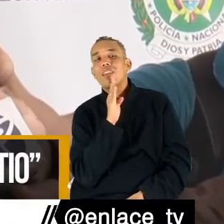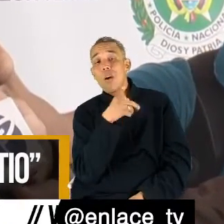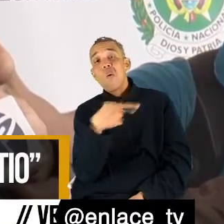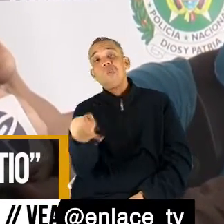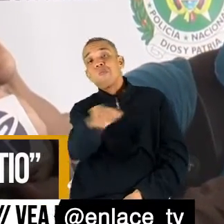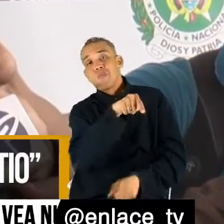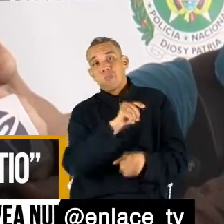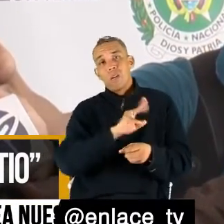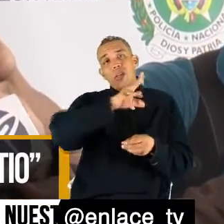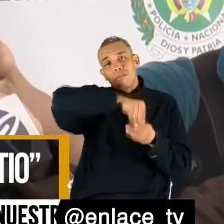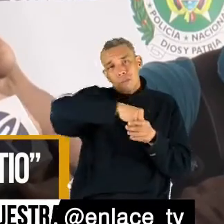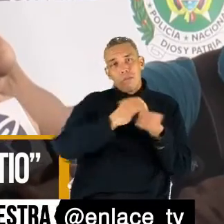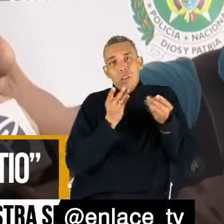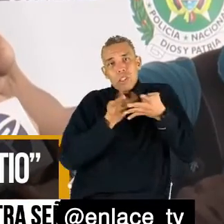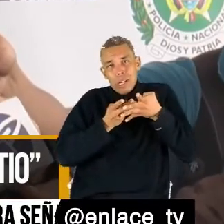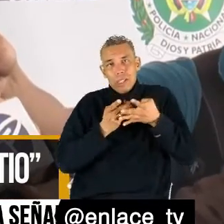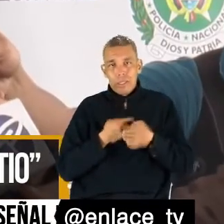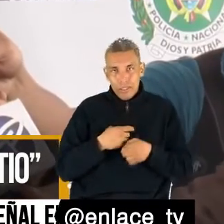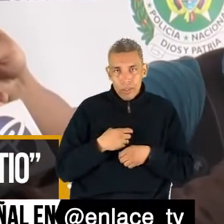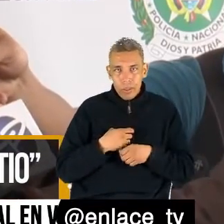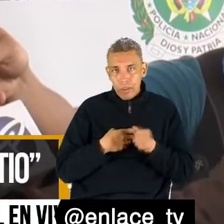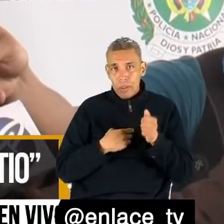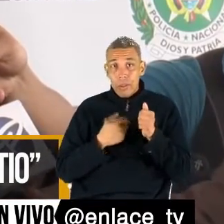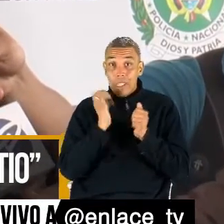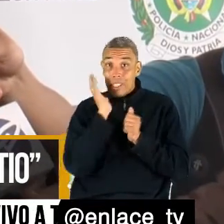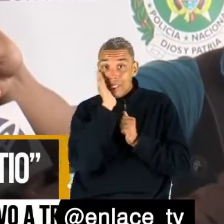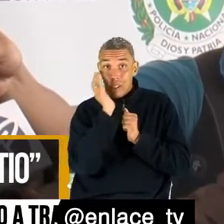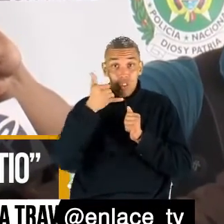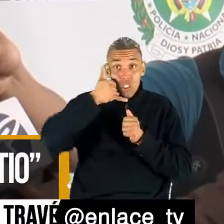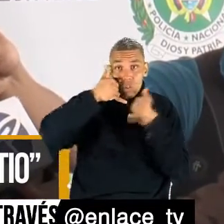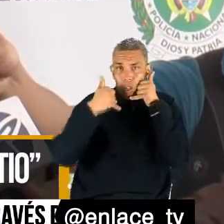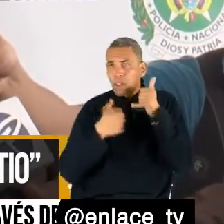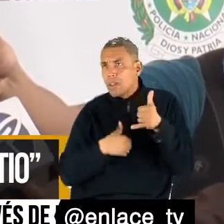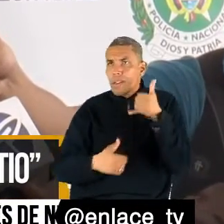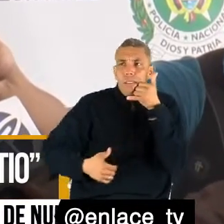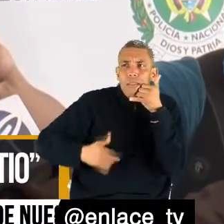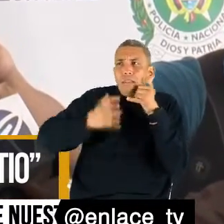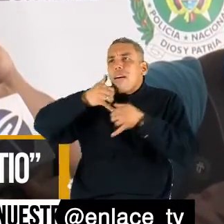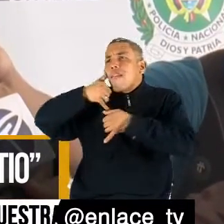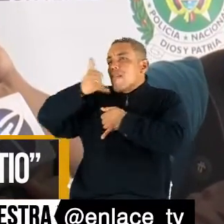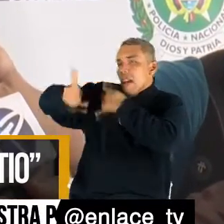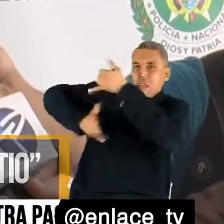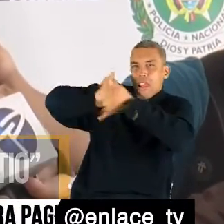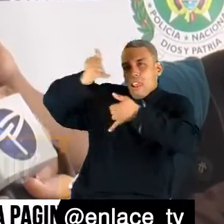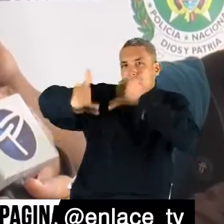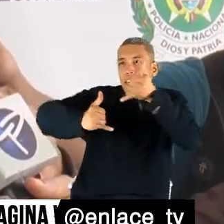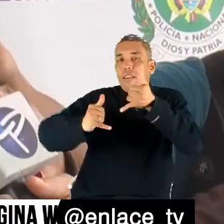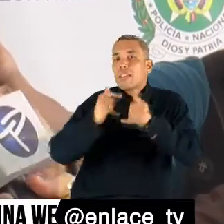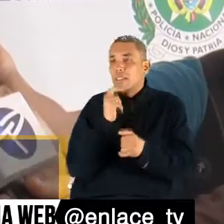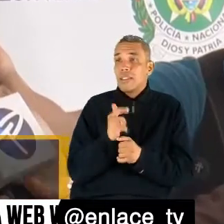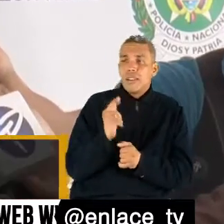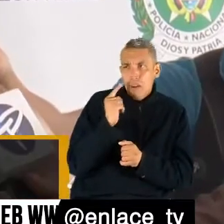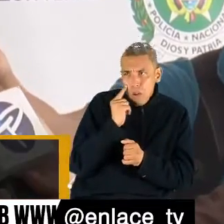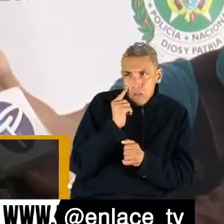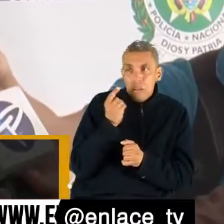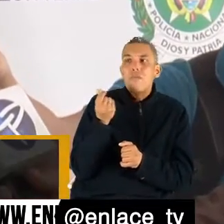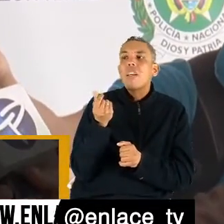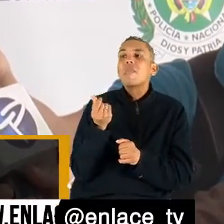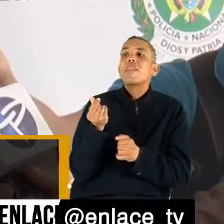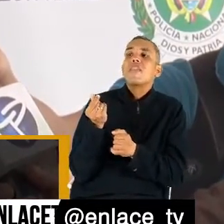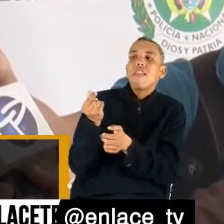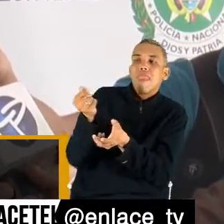estaban involucrados con el cobro de los diferentes giros que se hacían a través de las empresas de envíos a diferentes partes